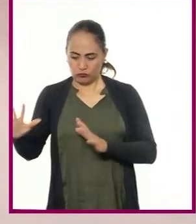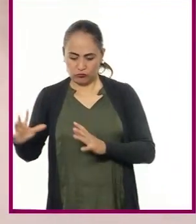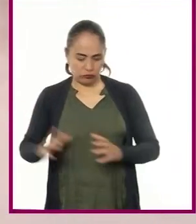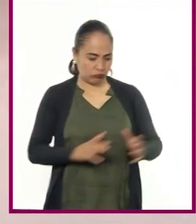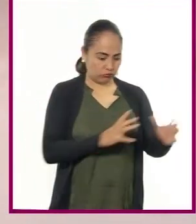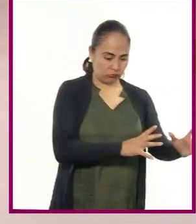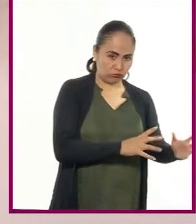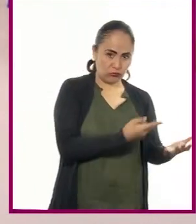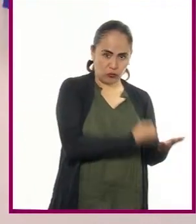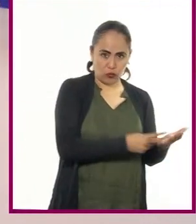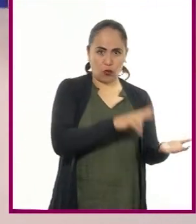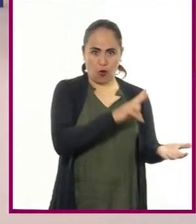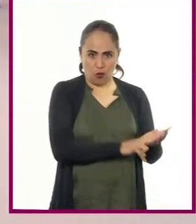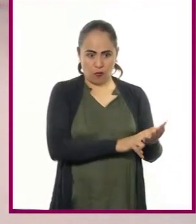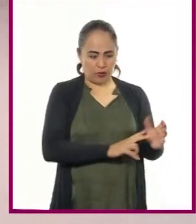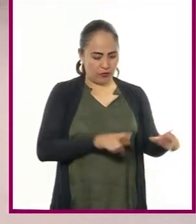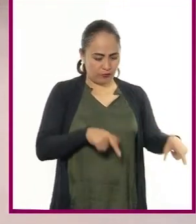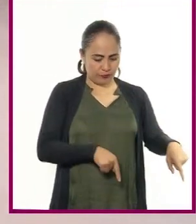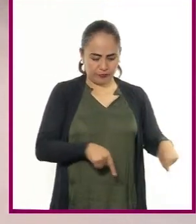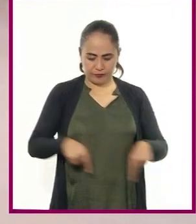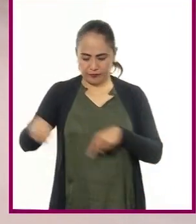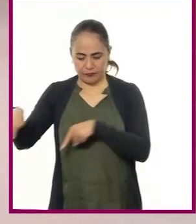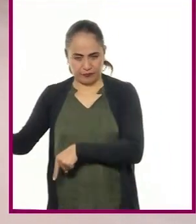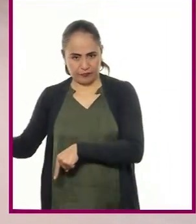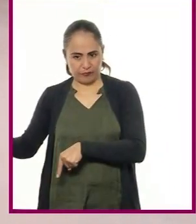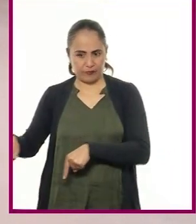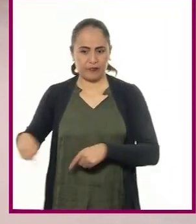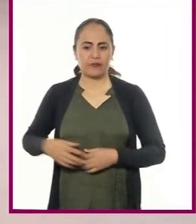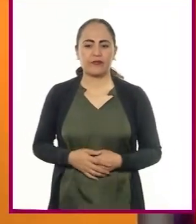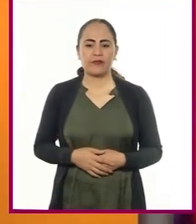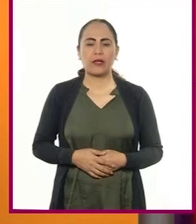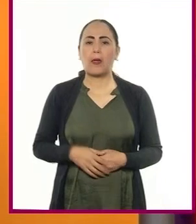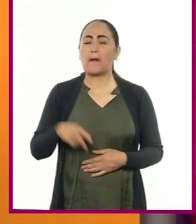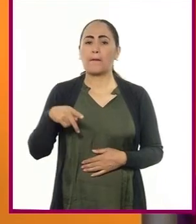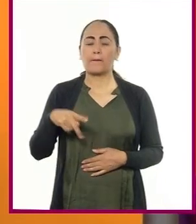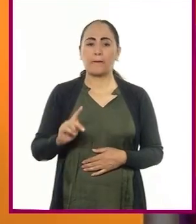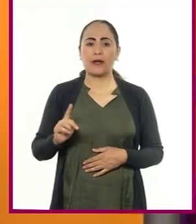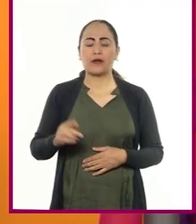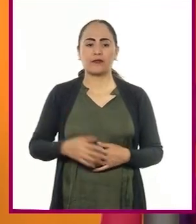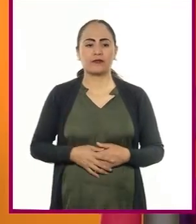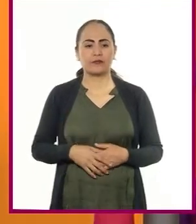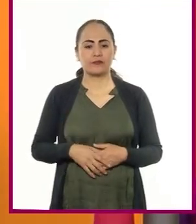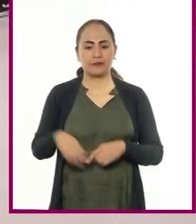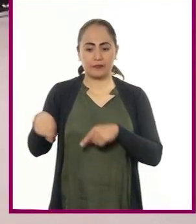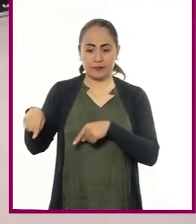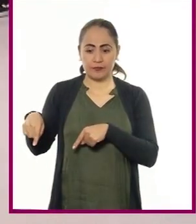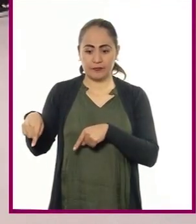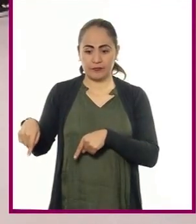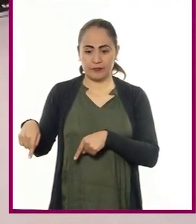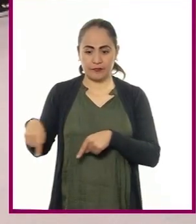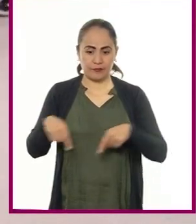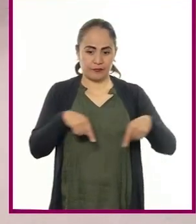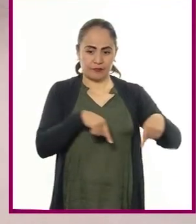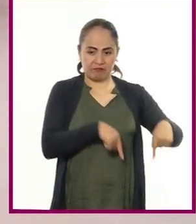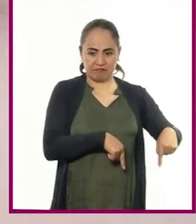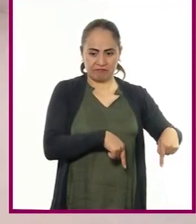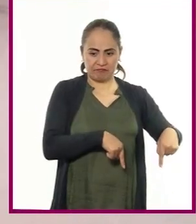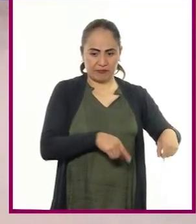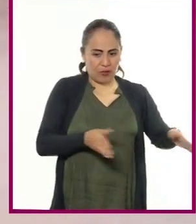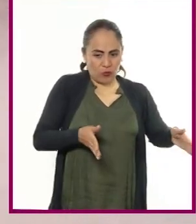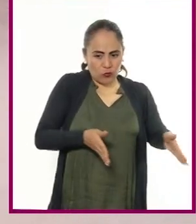complicado, así ajá. Es. Ah. Pero entonces esa portería que tienen ustedes, vamos a hacerla un poquito más pequeña.